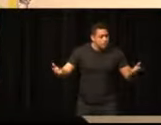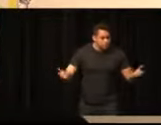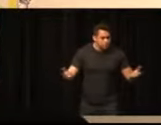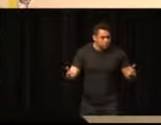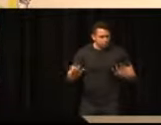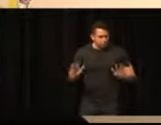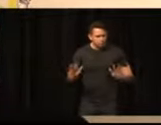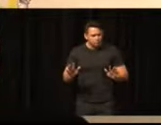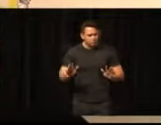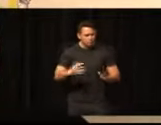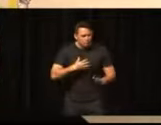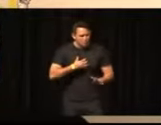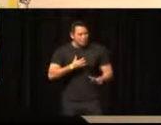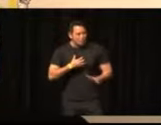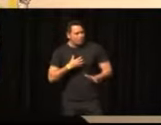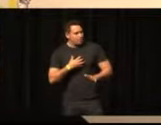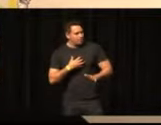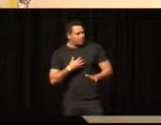Y de ninguna manera